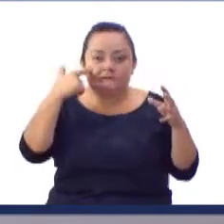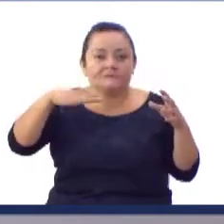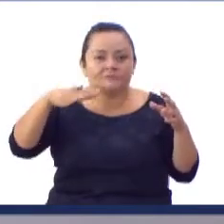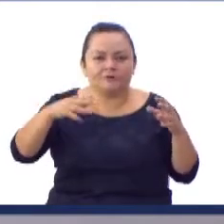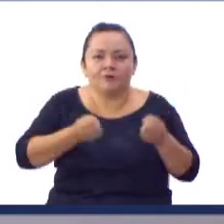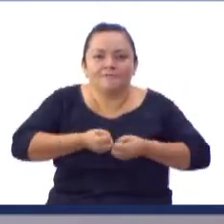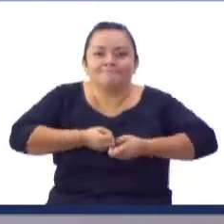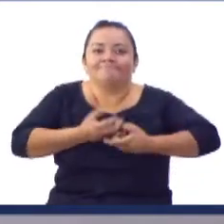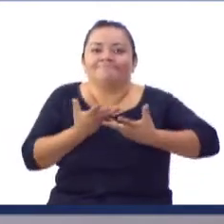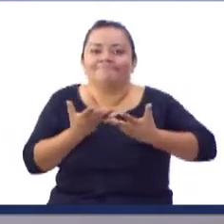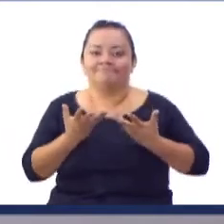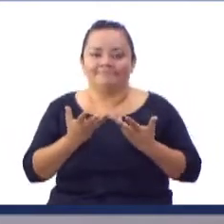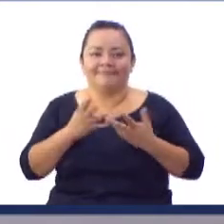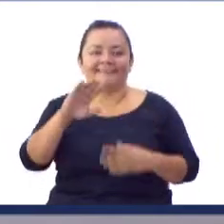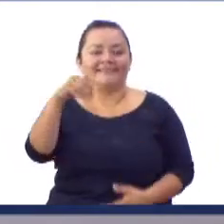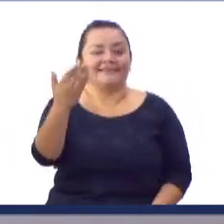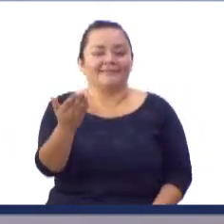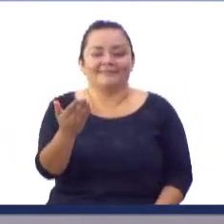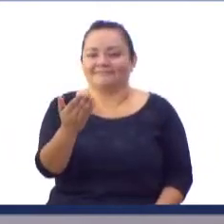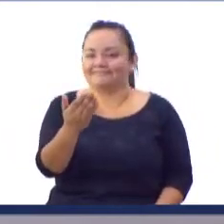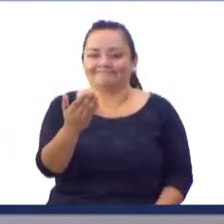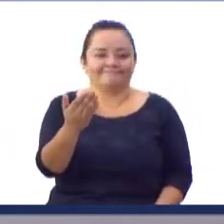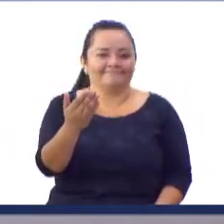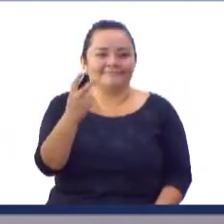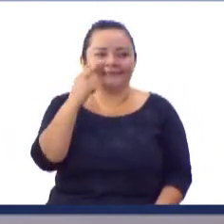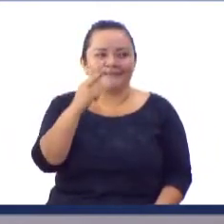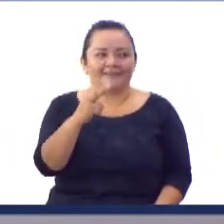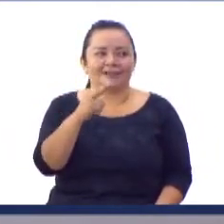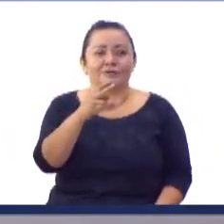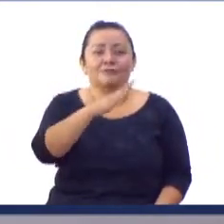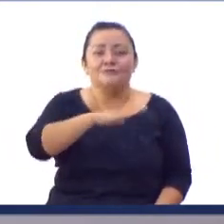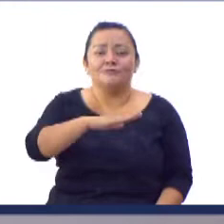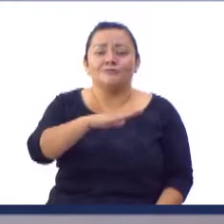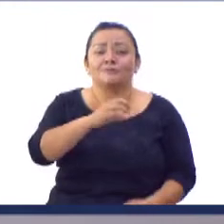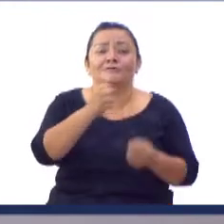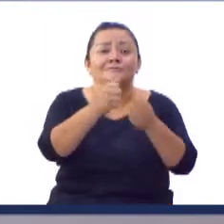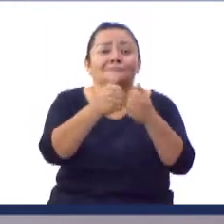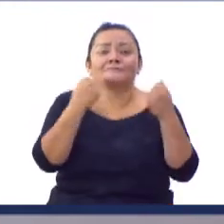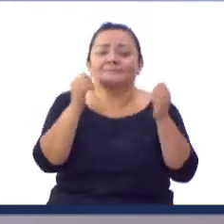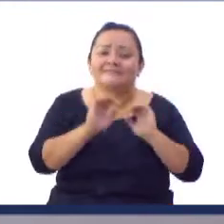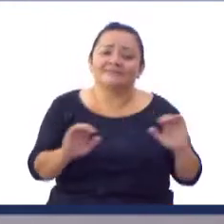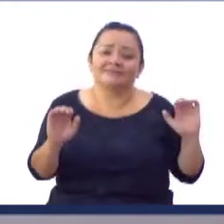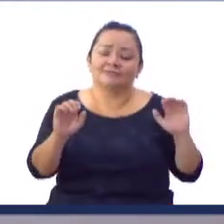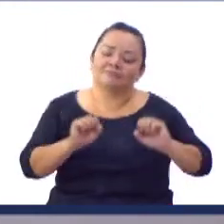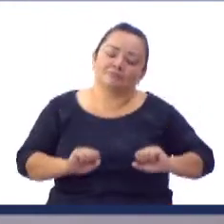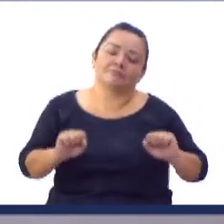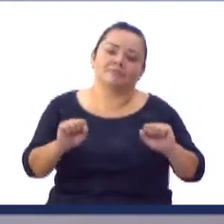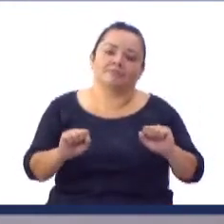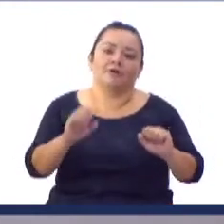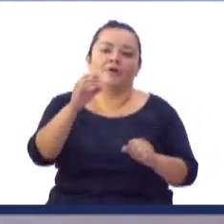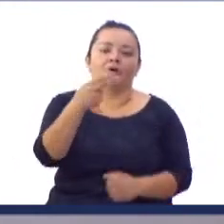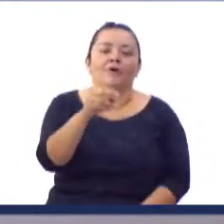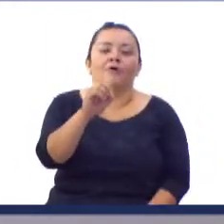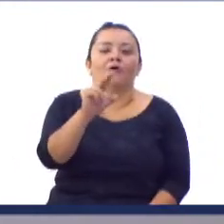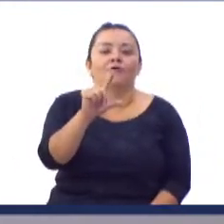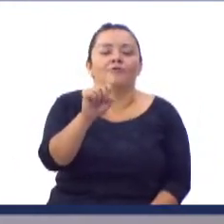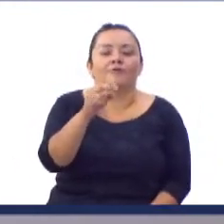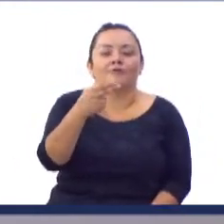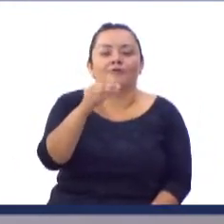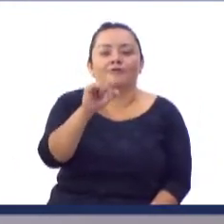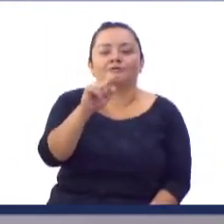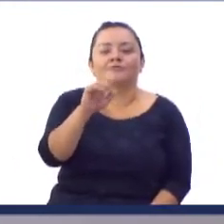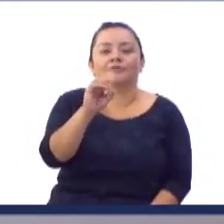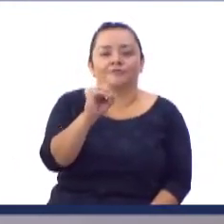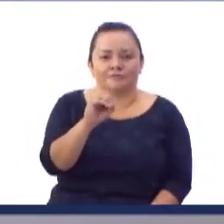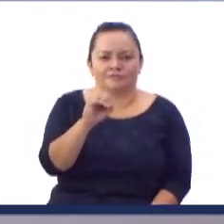y más adelante lo pagaron en un holocausto donde murieron millones de niños y de personas adultas no crea